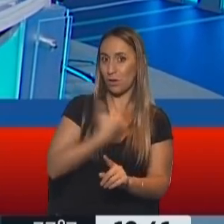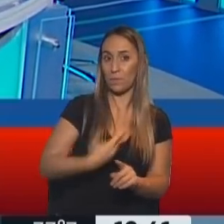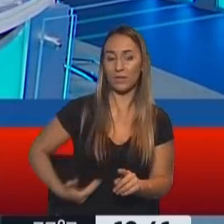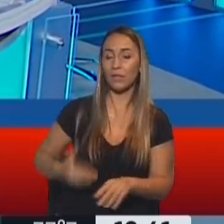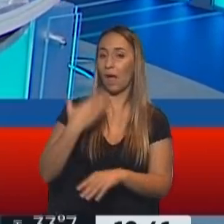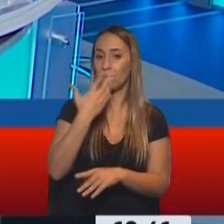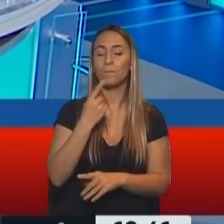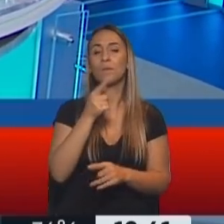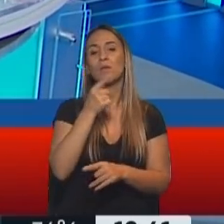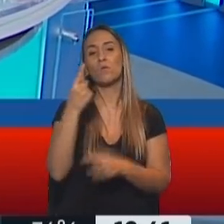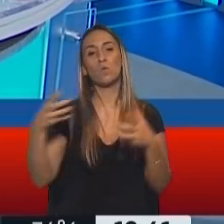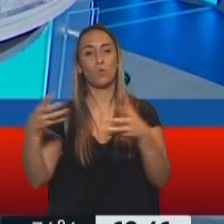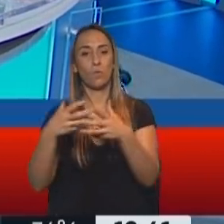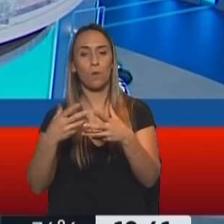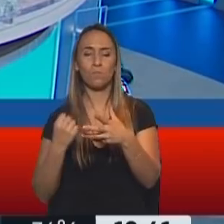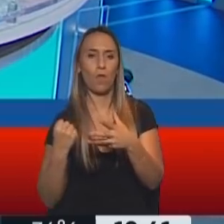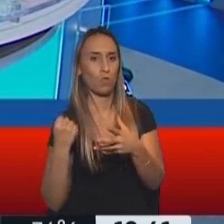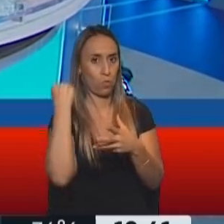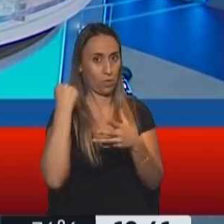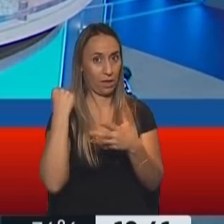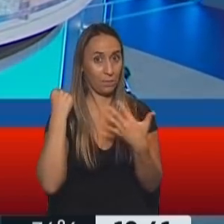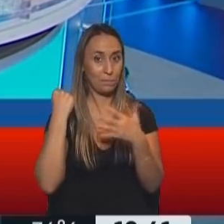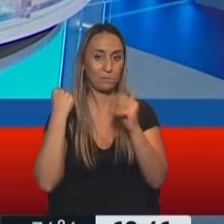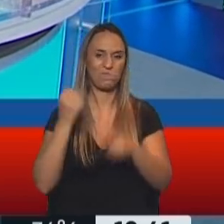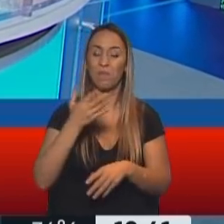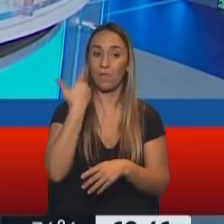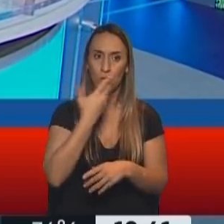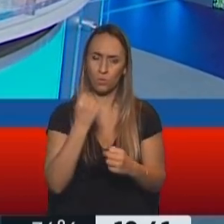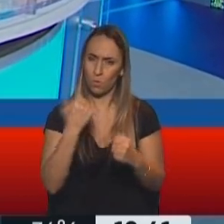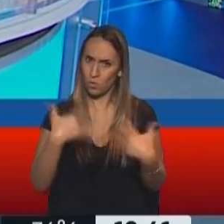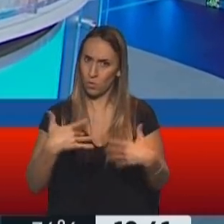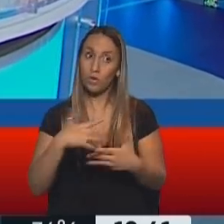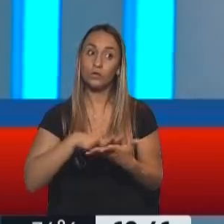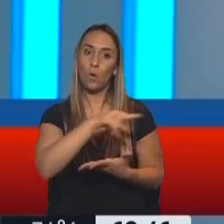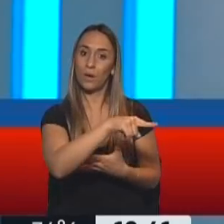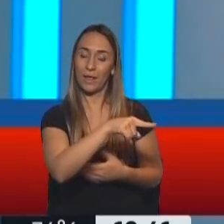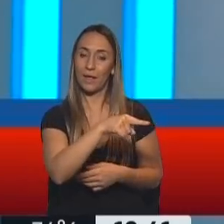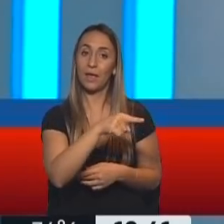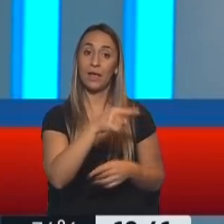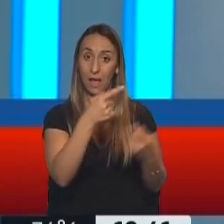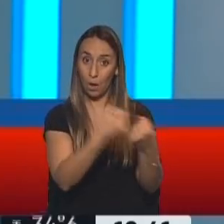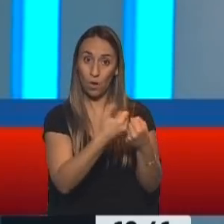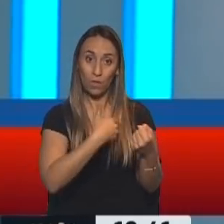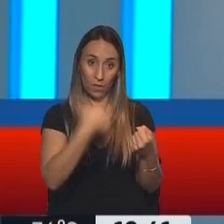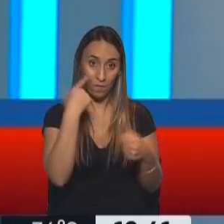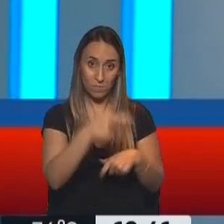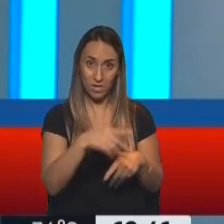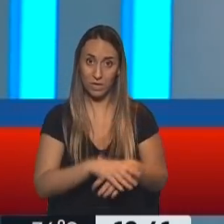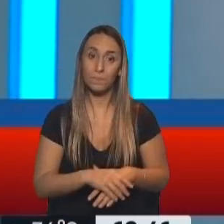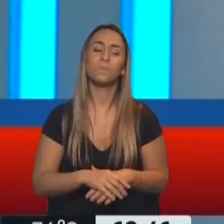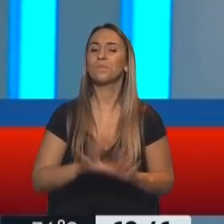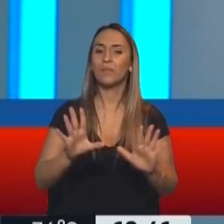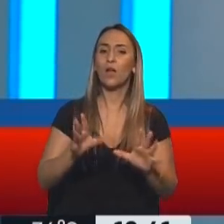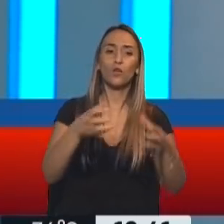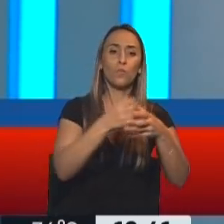está como quebrando, ¿no? Un poco más dura y aparte con un discurso muy duro con respecto al acuerdo. Hay diferencias. Sí. Si uno toma el Frente de Todos, tiene